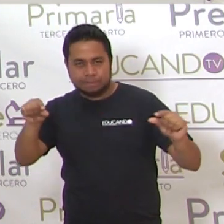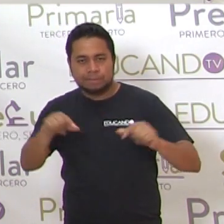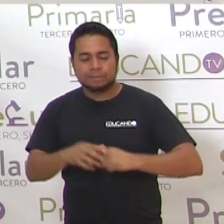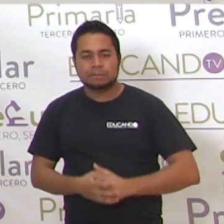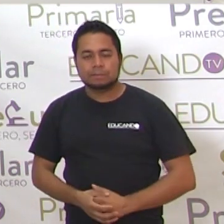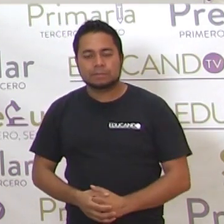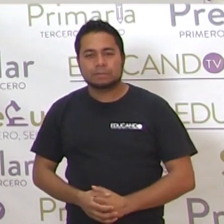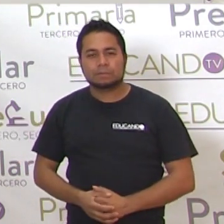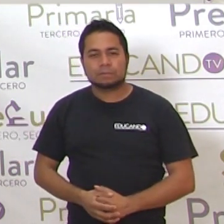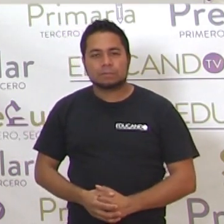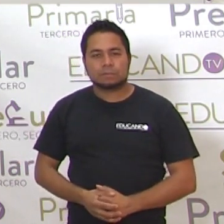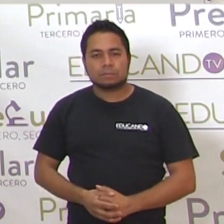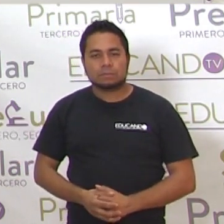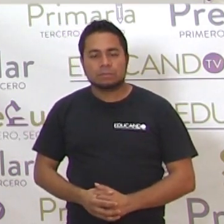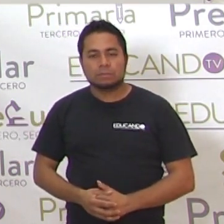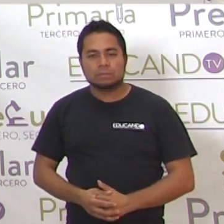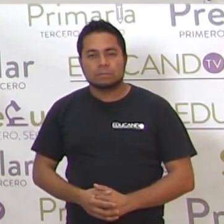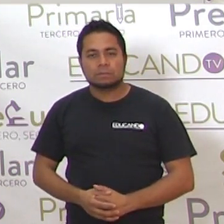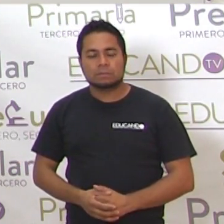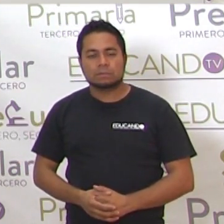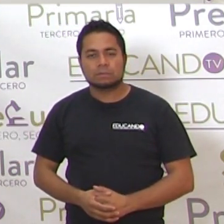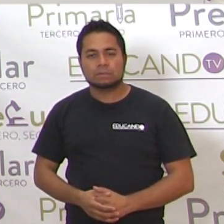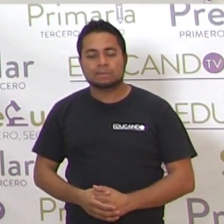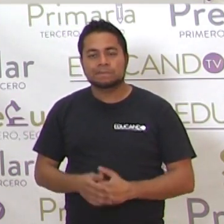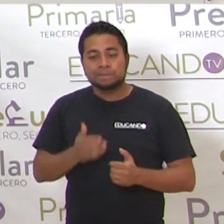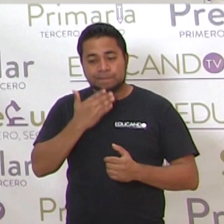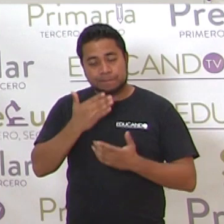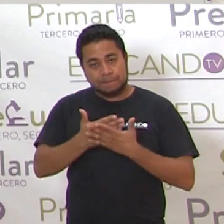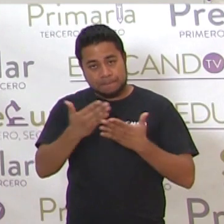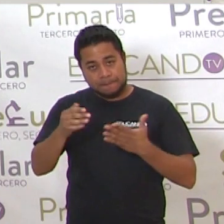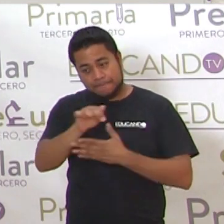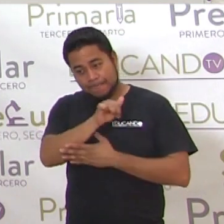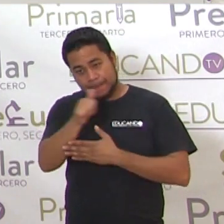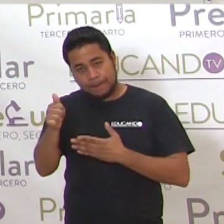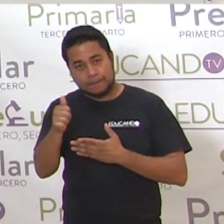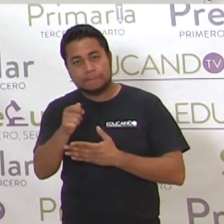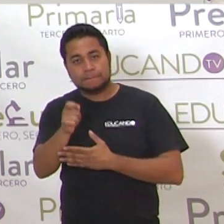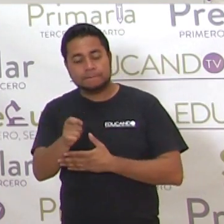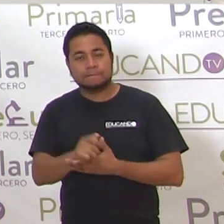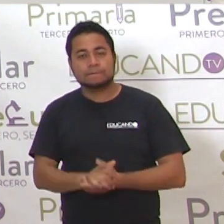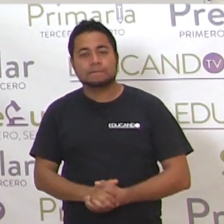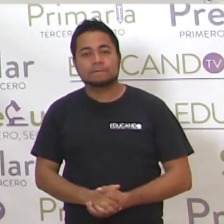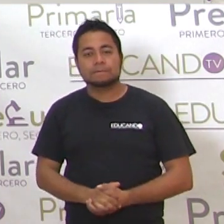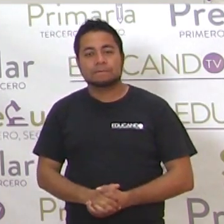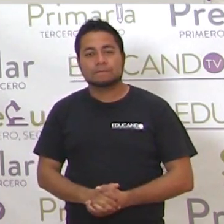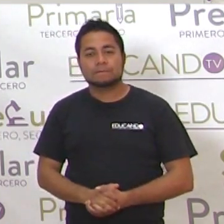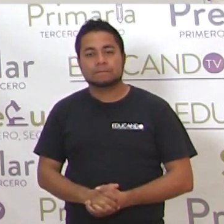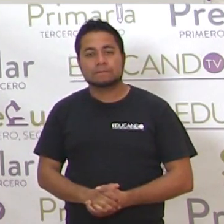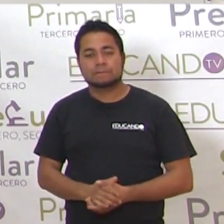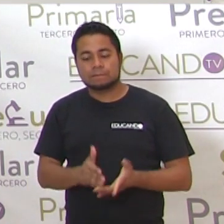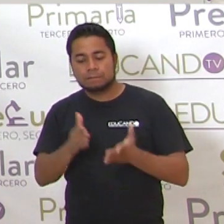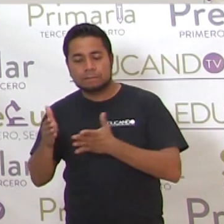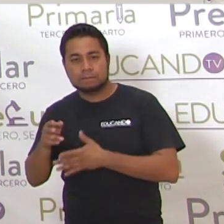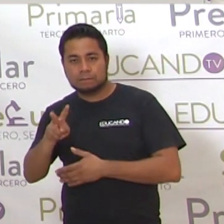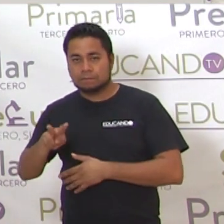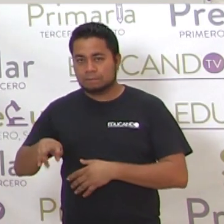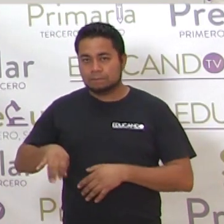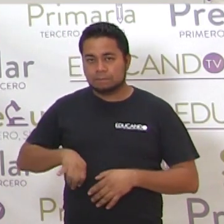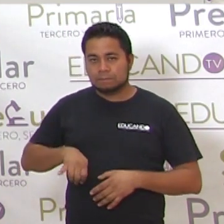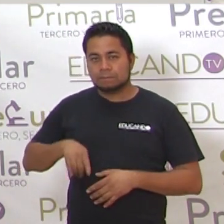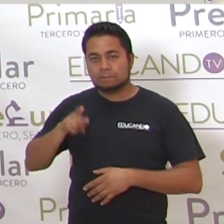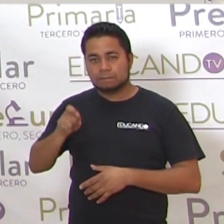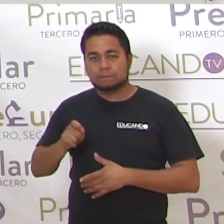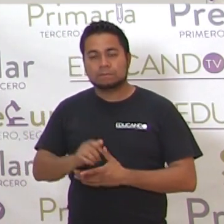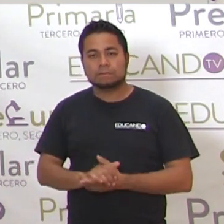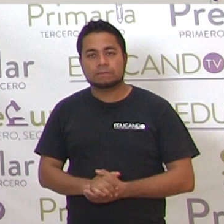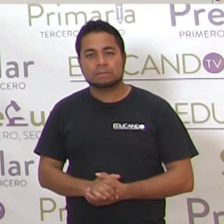muy bien ahora vámonos con el siguiente el siguiente es muy interesante porque